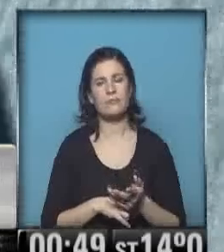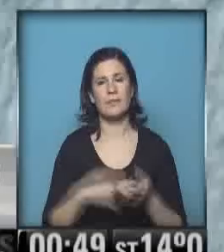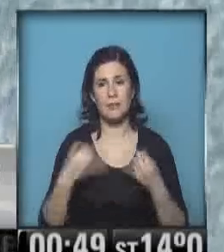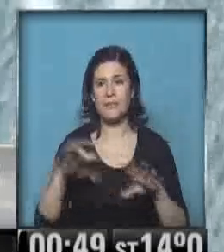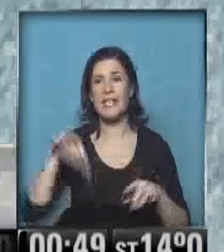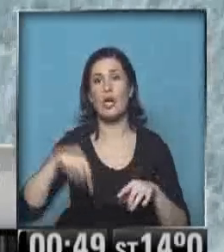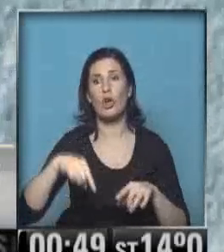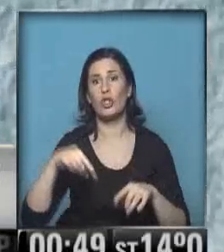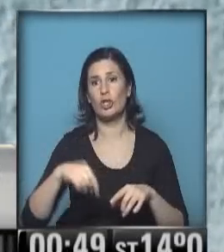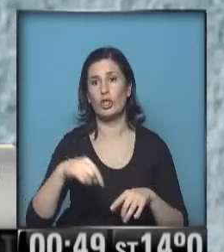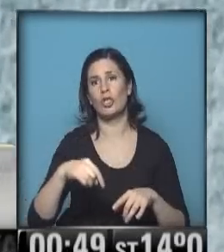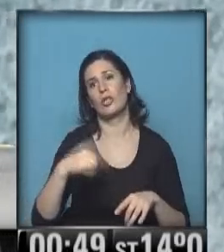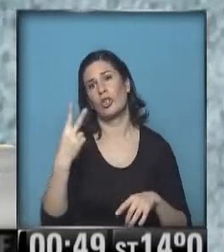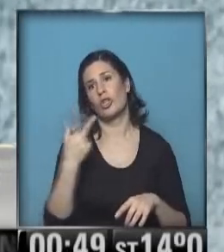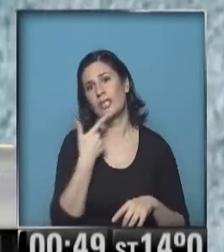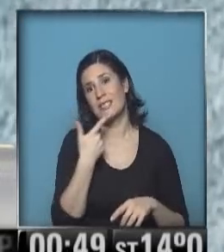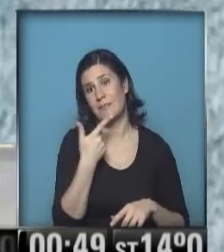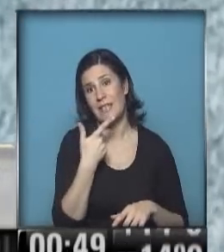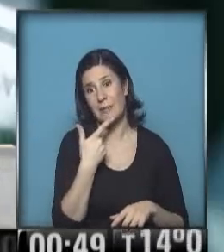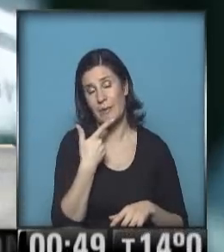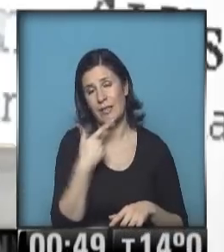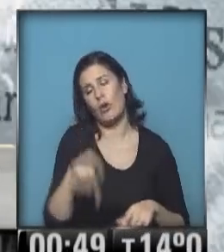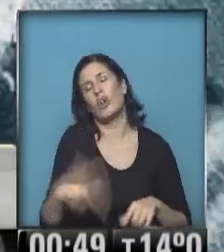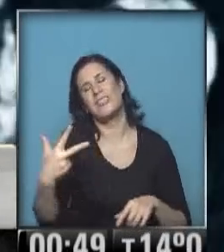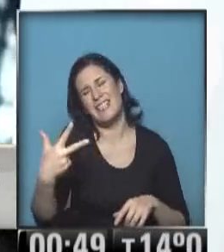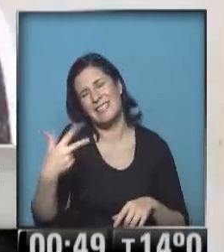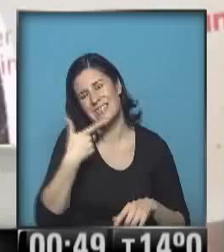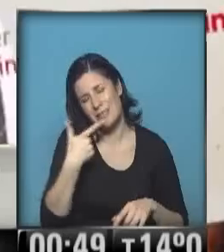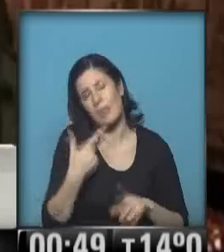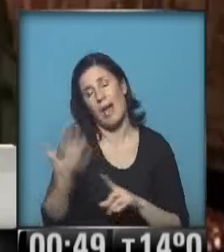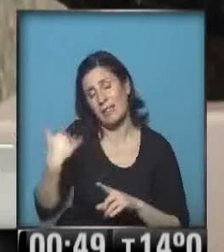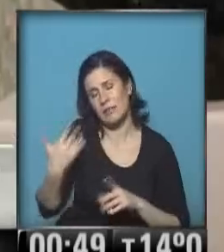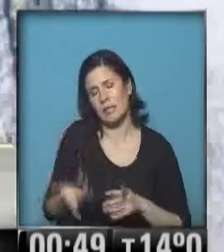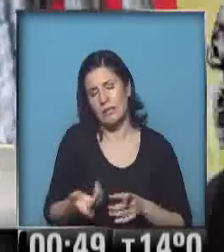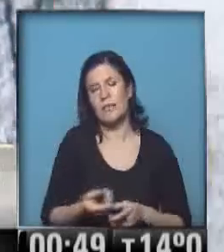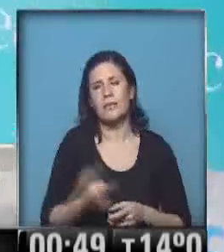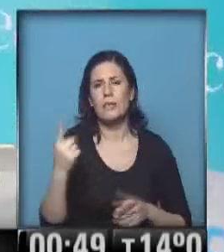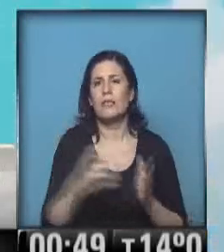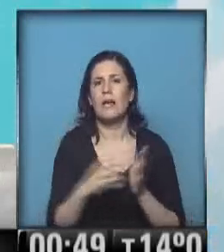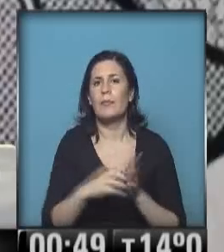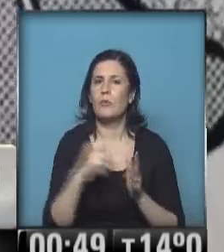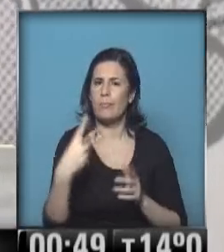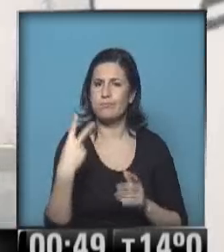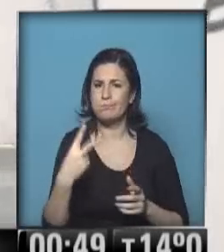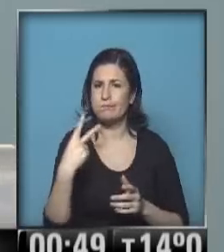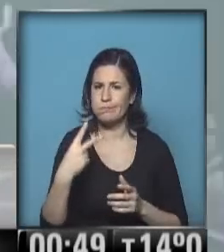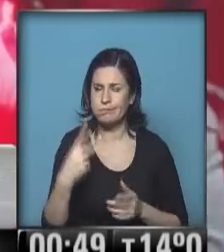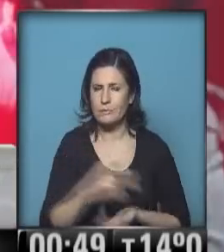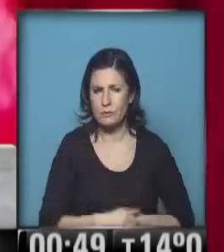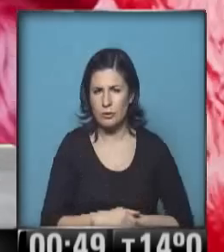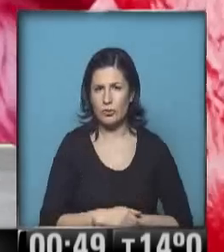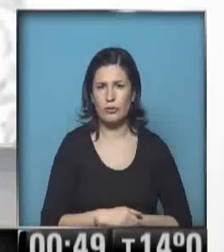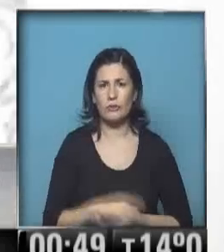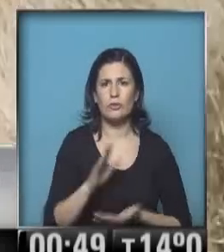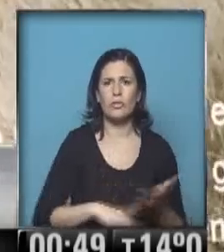ya 2 de septiembre, hoy ya estamos en 3. Capítulo doble. Comunismo,